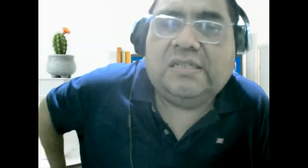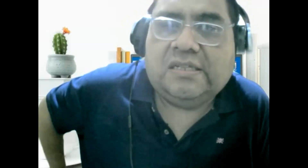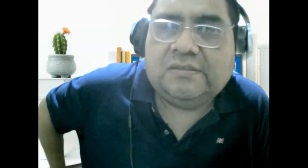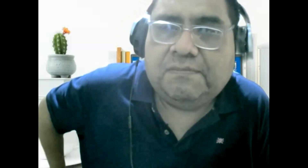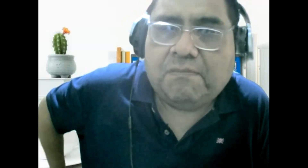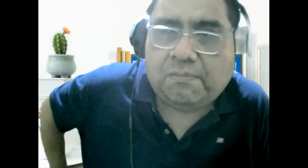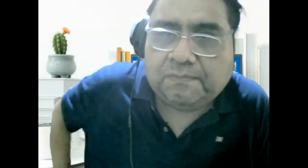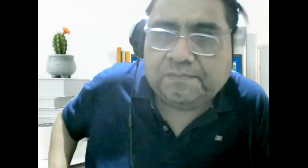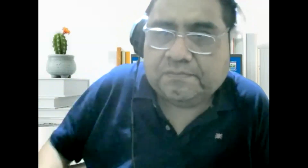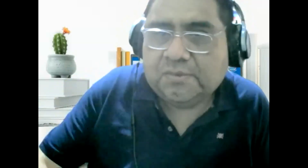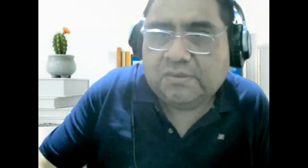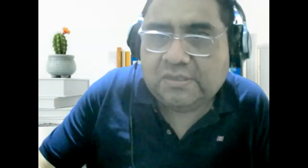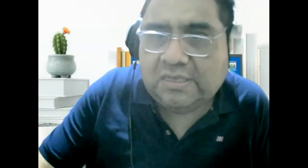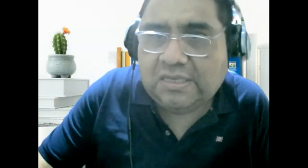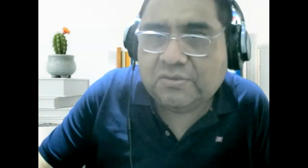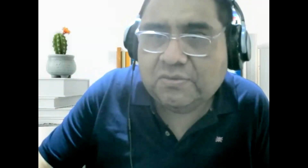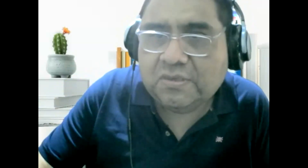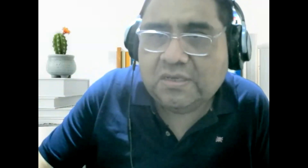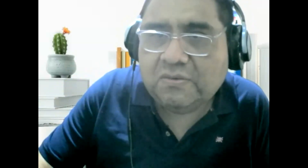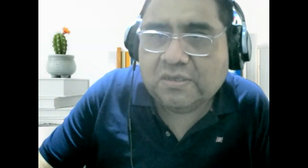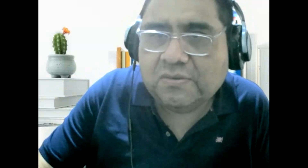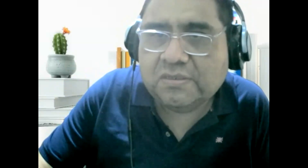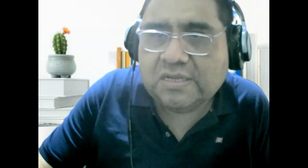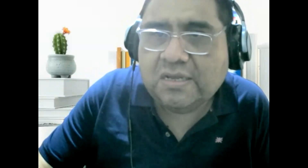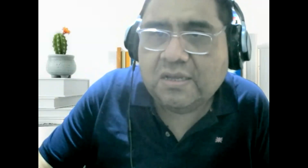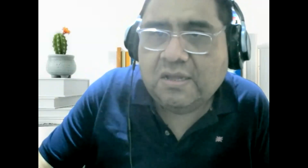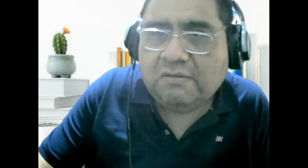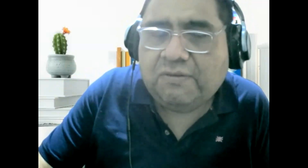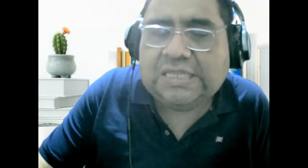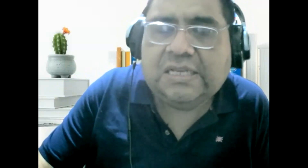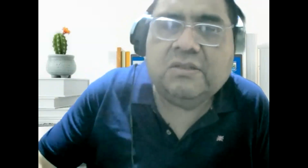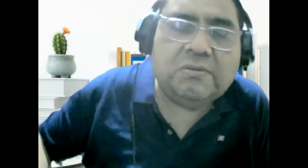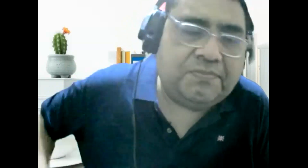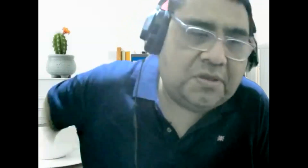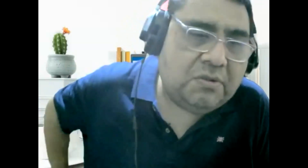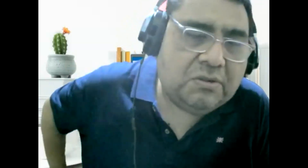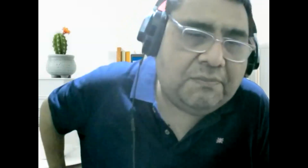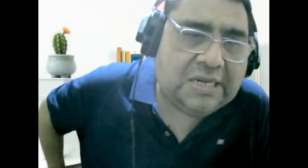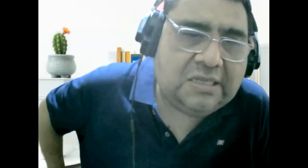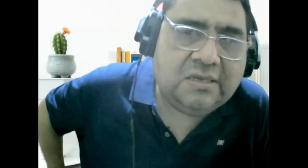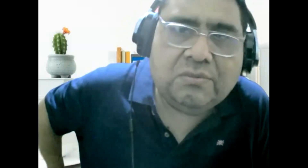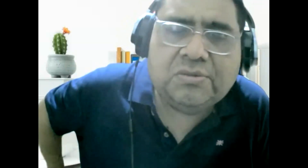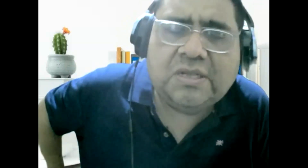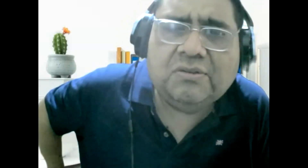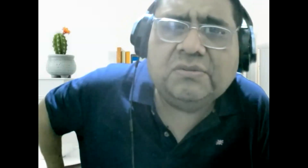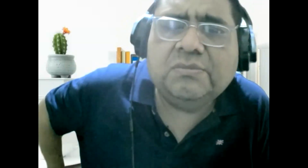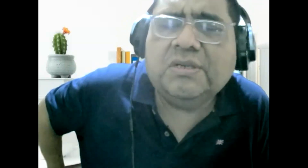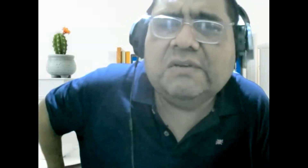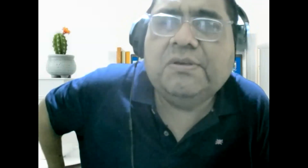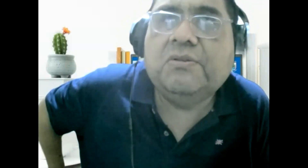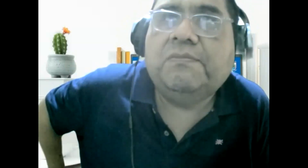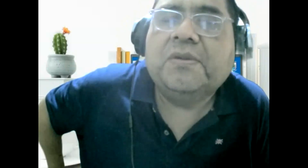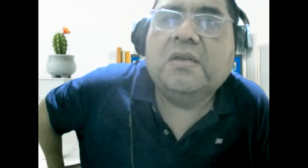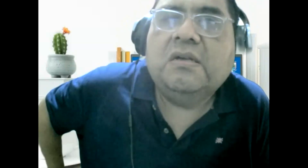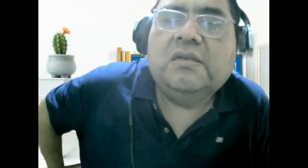las prácticas. Entonces, eso es lo que nos está faltando en cuanto a prácticas. Como es algo